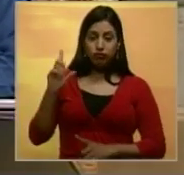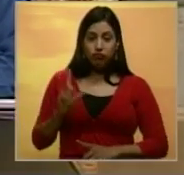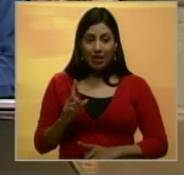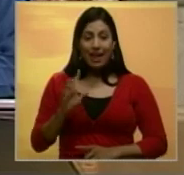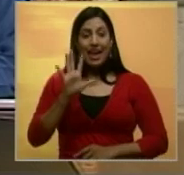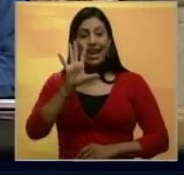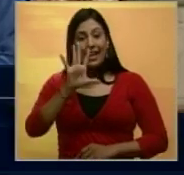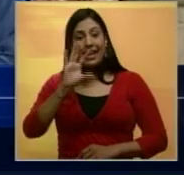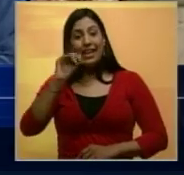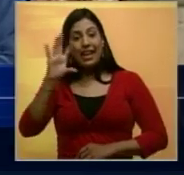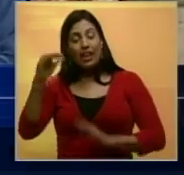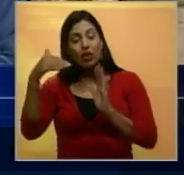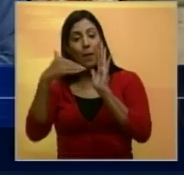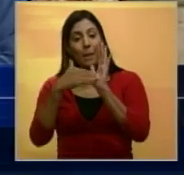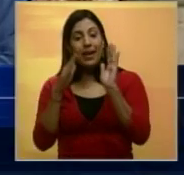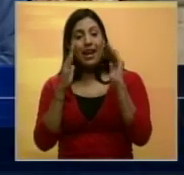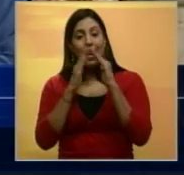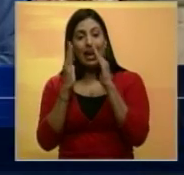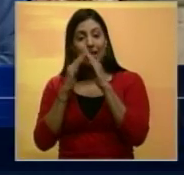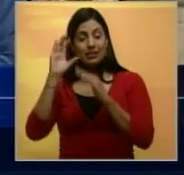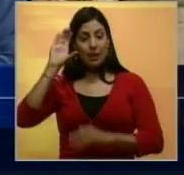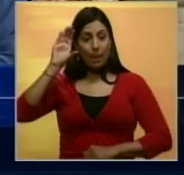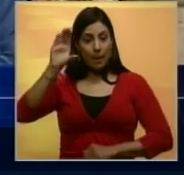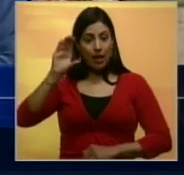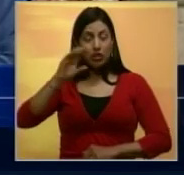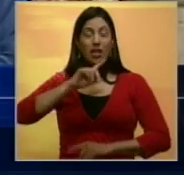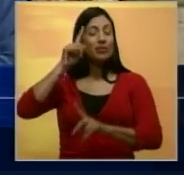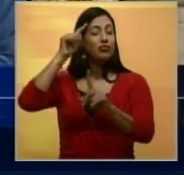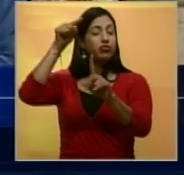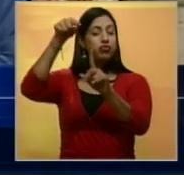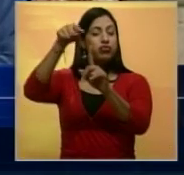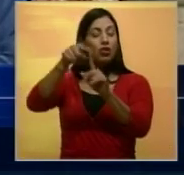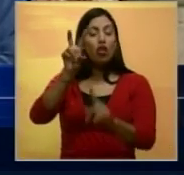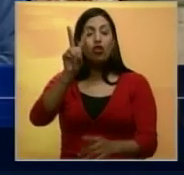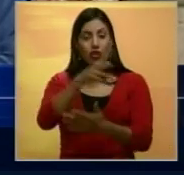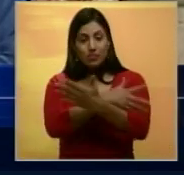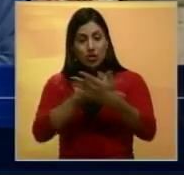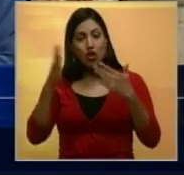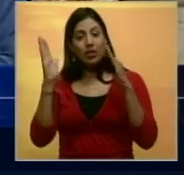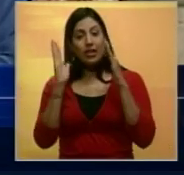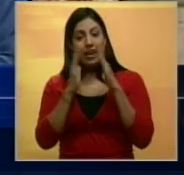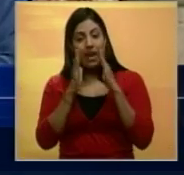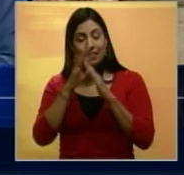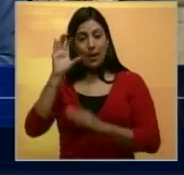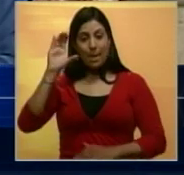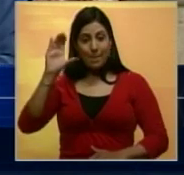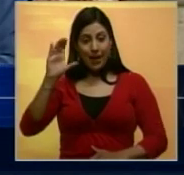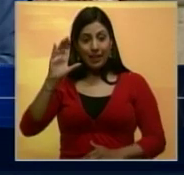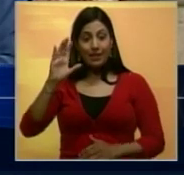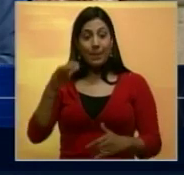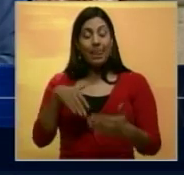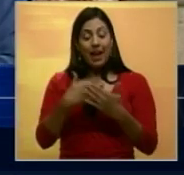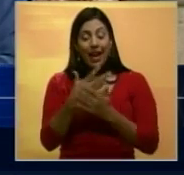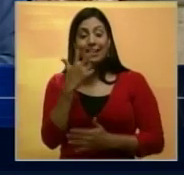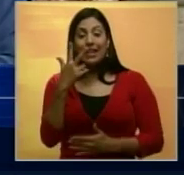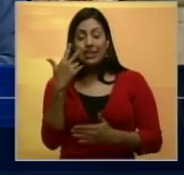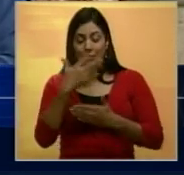a 500.000 hogares de la patria, rumbo a los 2 millones de hogares de la patria. A